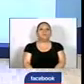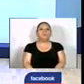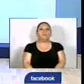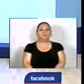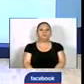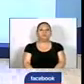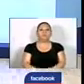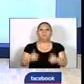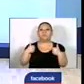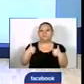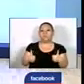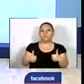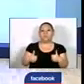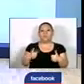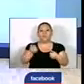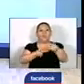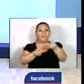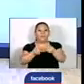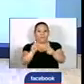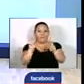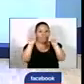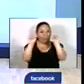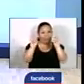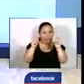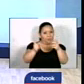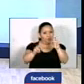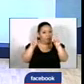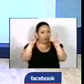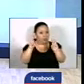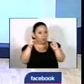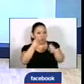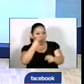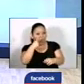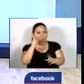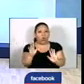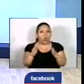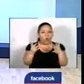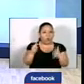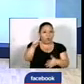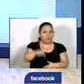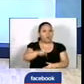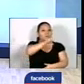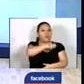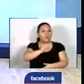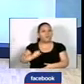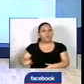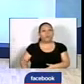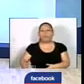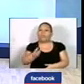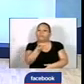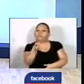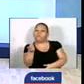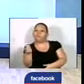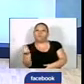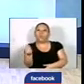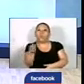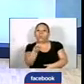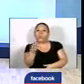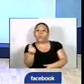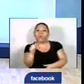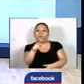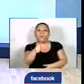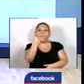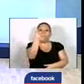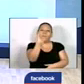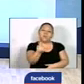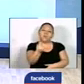Bien, y hablemos de accidentabilidad. Según los reportes de las autoridades en El Salvador, las cifras demuestran que los